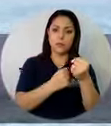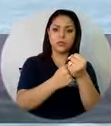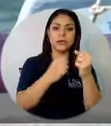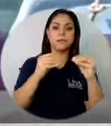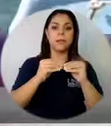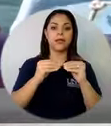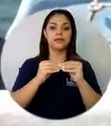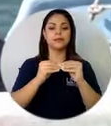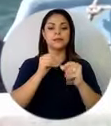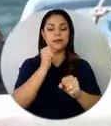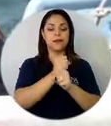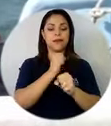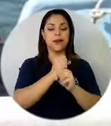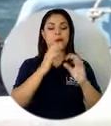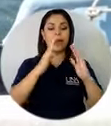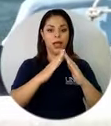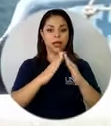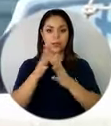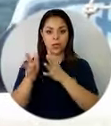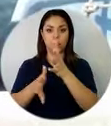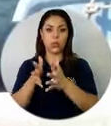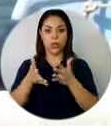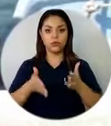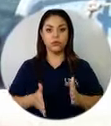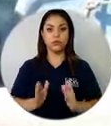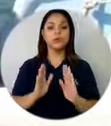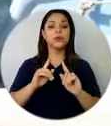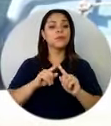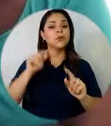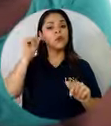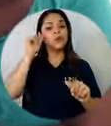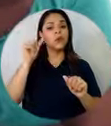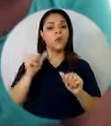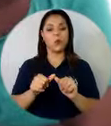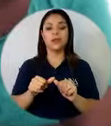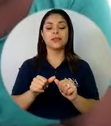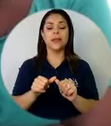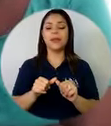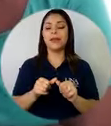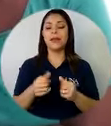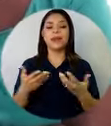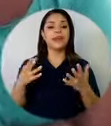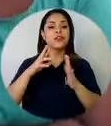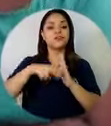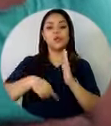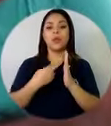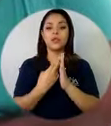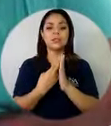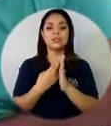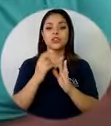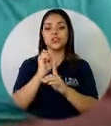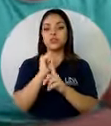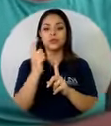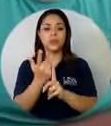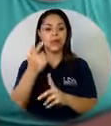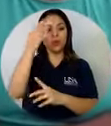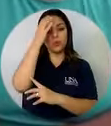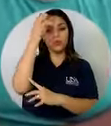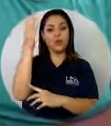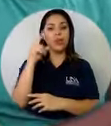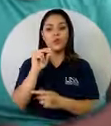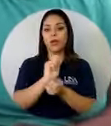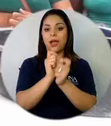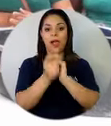al trabajo doméstico y el cuidado de hijos. Sin embargo, hay que recordar que los patrones sociales y culturales no se cambian de la noche a la